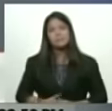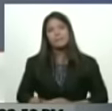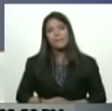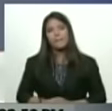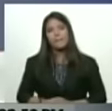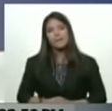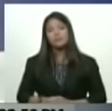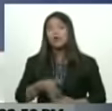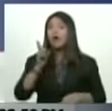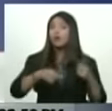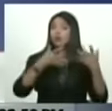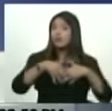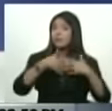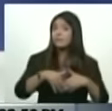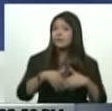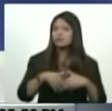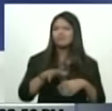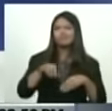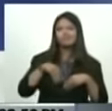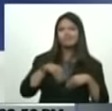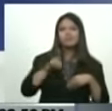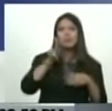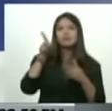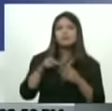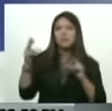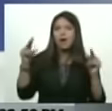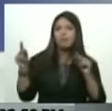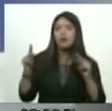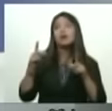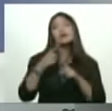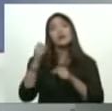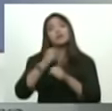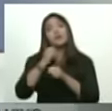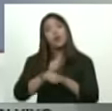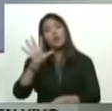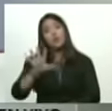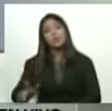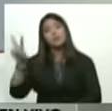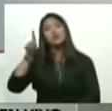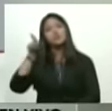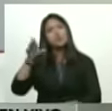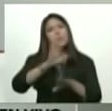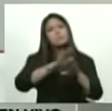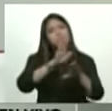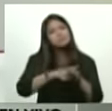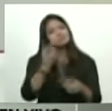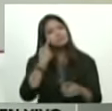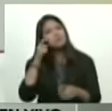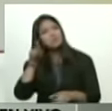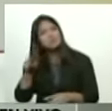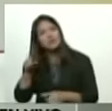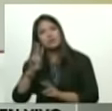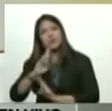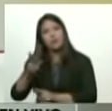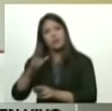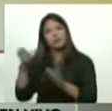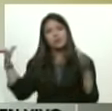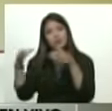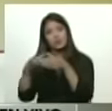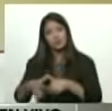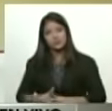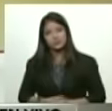hay empresarios que aún no se suman a este llamado a diálogo y sobre todo a trabajar por el país. ¿Cuál sería su mensaje una vez viendo los resultados que arroja